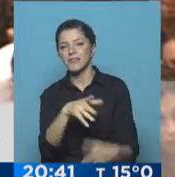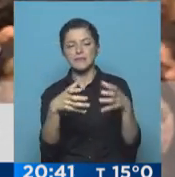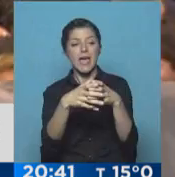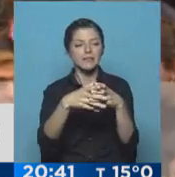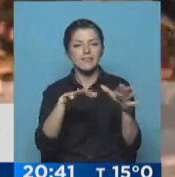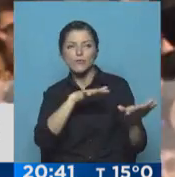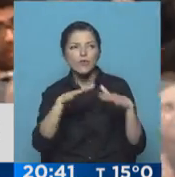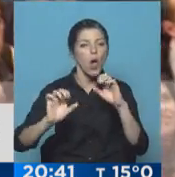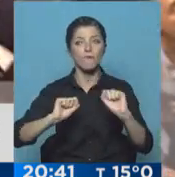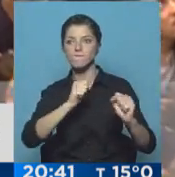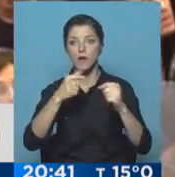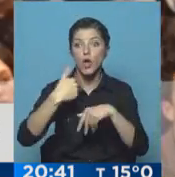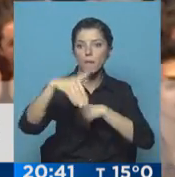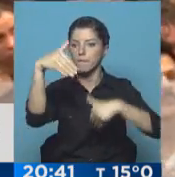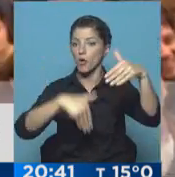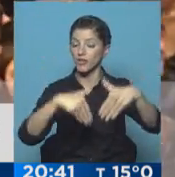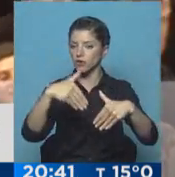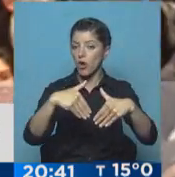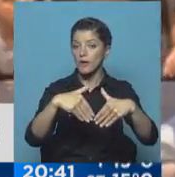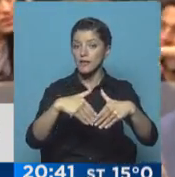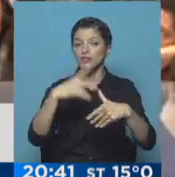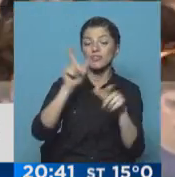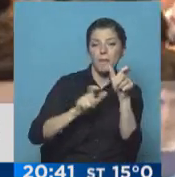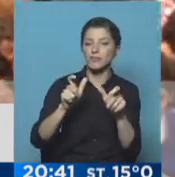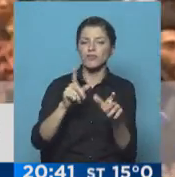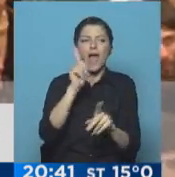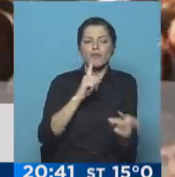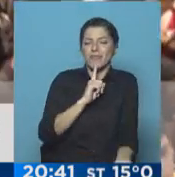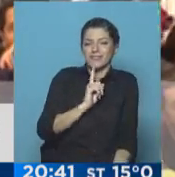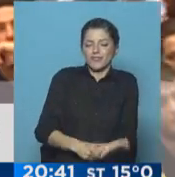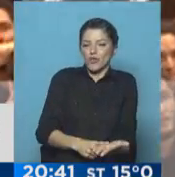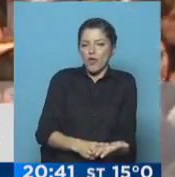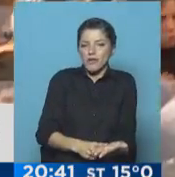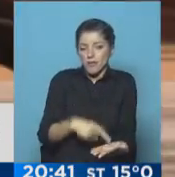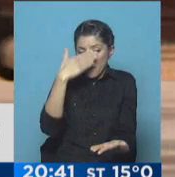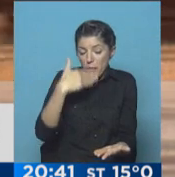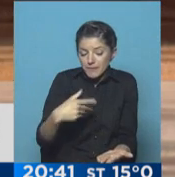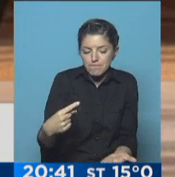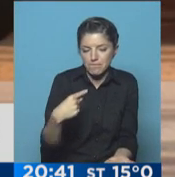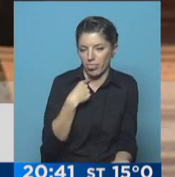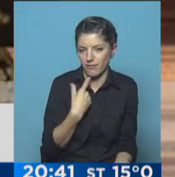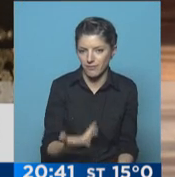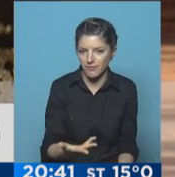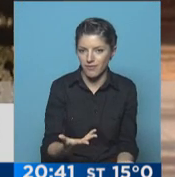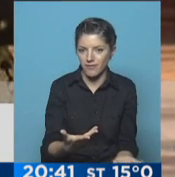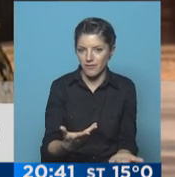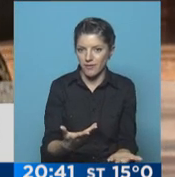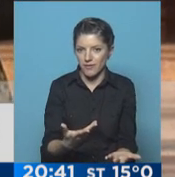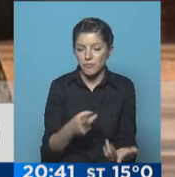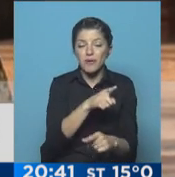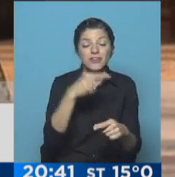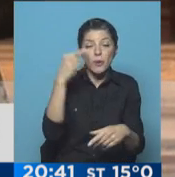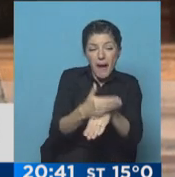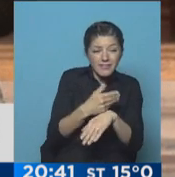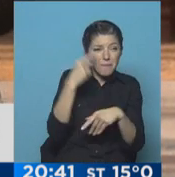electoral hace que la gente tome actitudes que poco tienen que ver, con la inteligencia y lo que